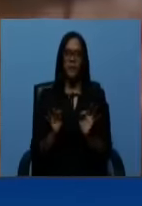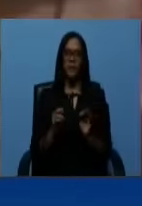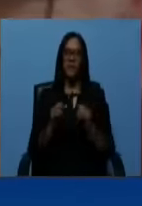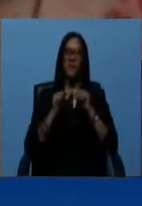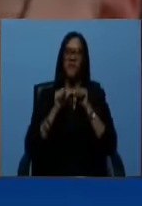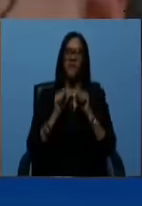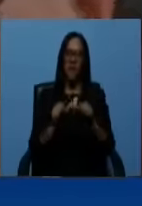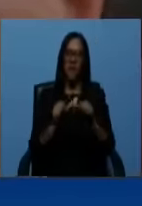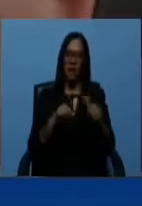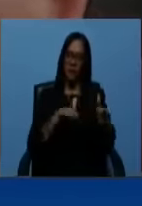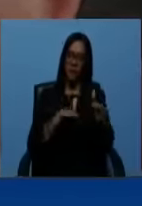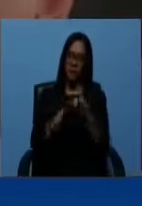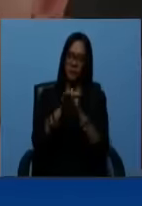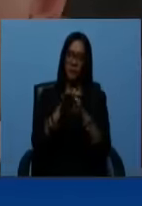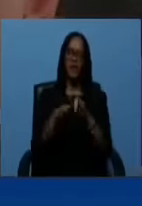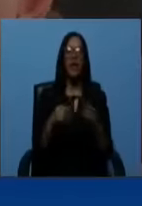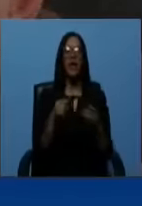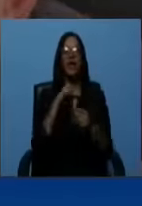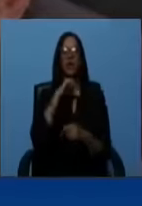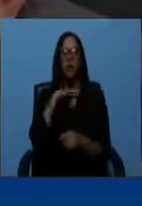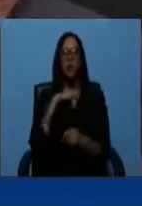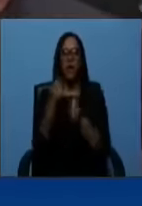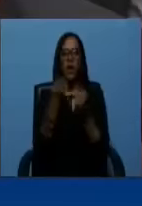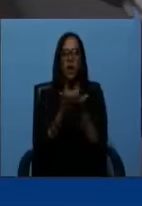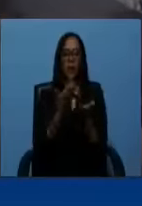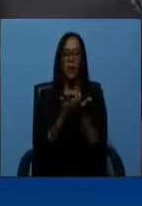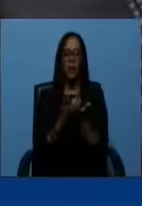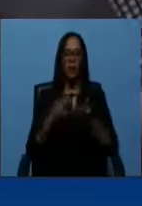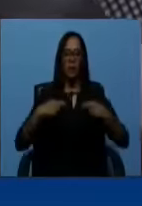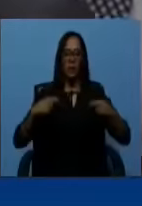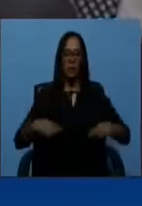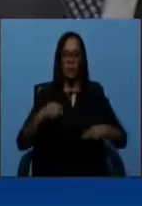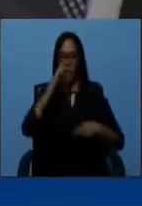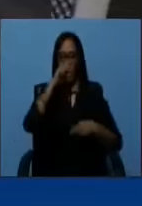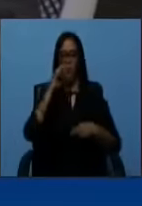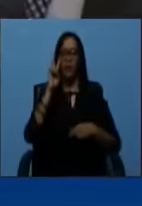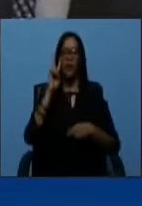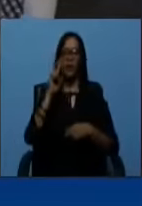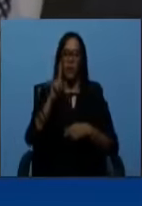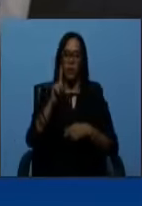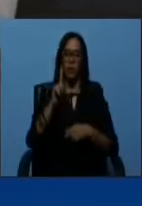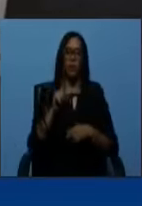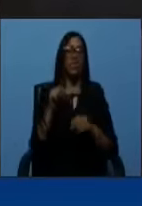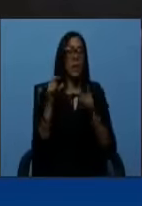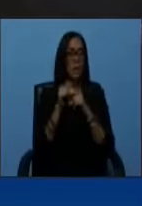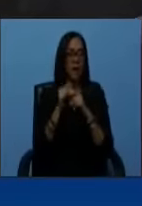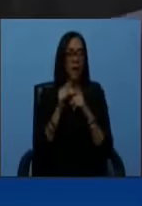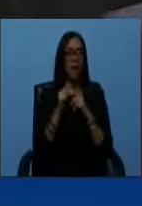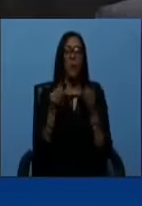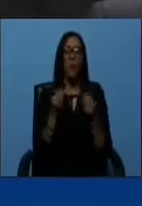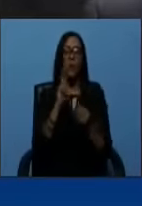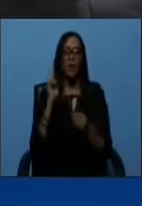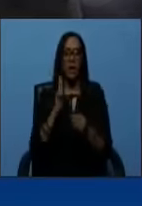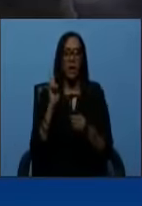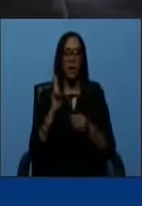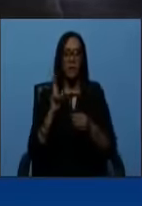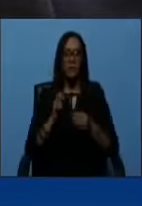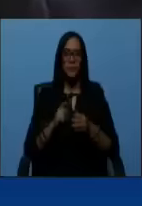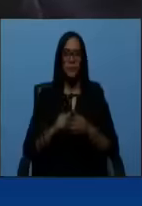irreversible en la historia económica de la humanidad del siglo XXI. Esa palabra que es muy utilizada, ¿verdad?